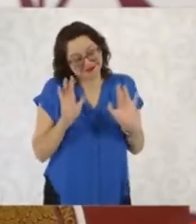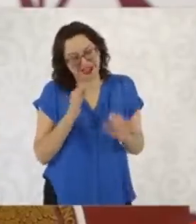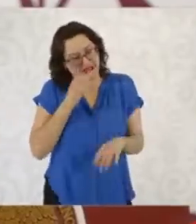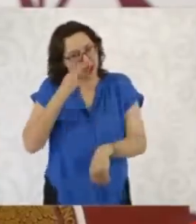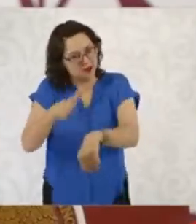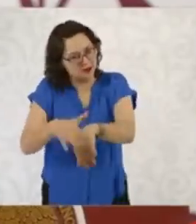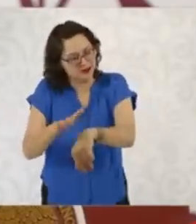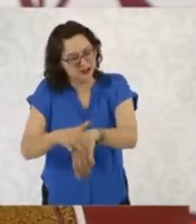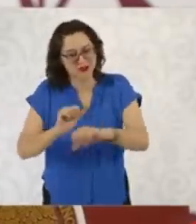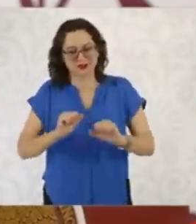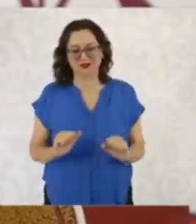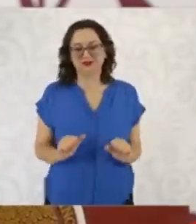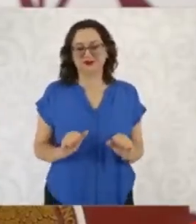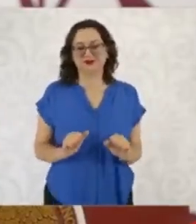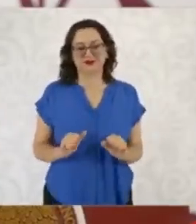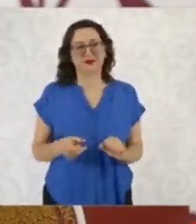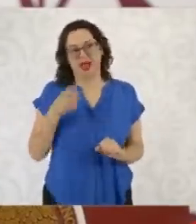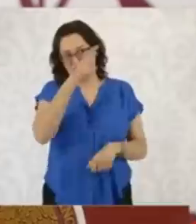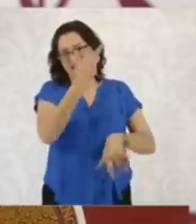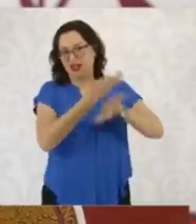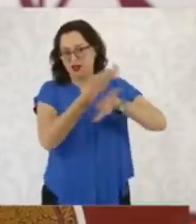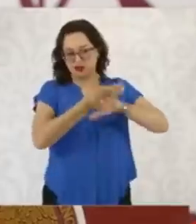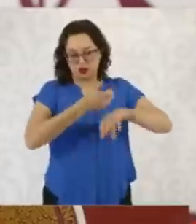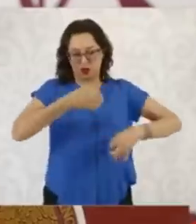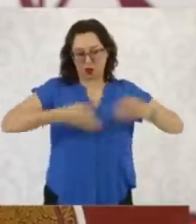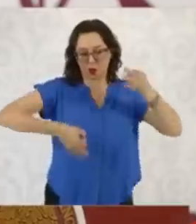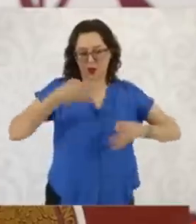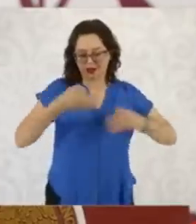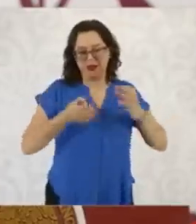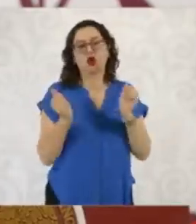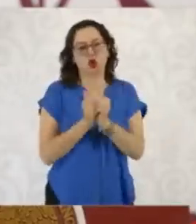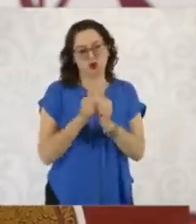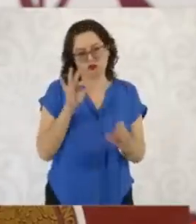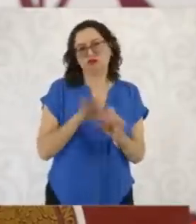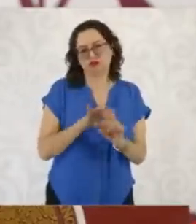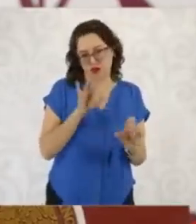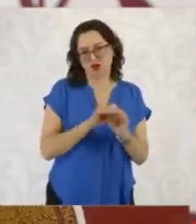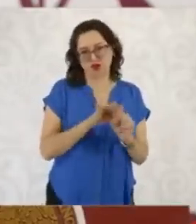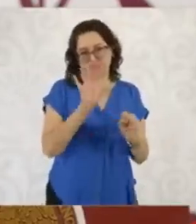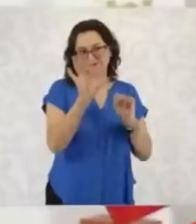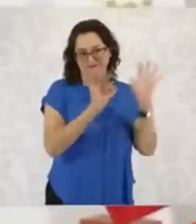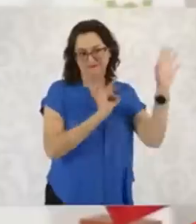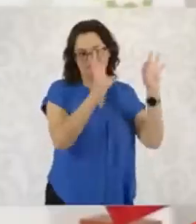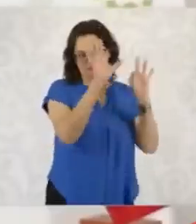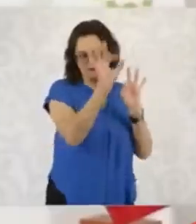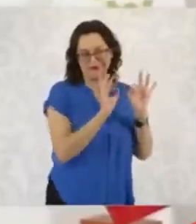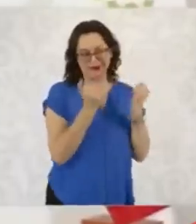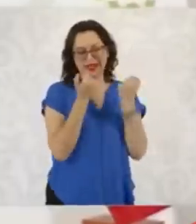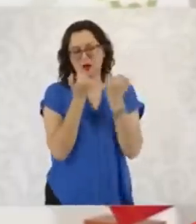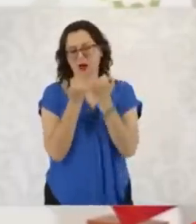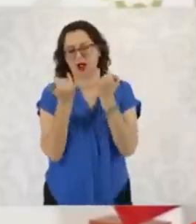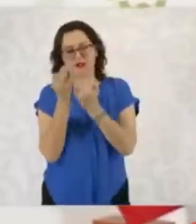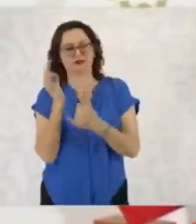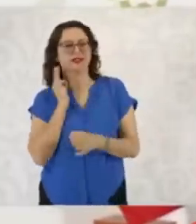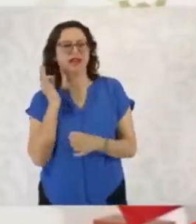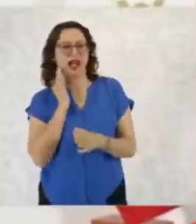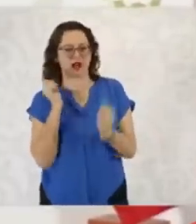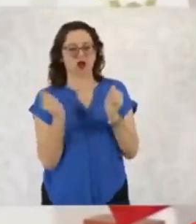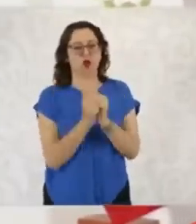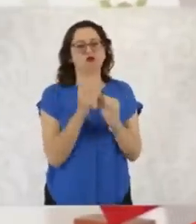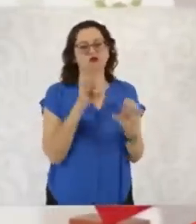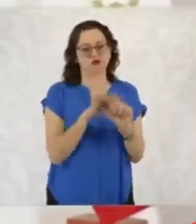tiene mucho desarrollo este sistema de elección de jueces y de fiscales. Entonces,